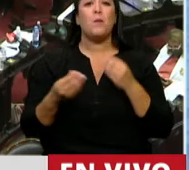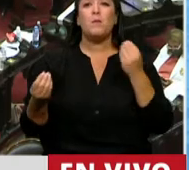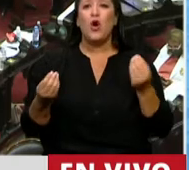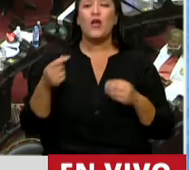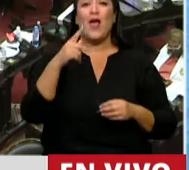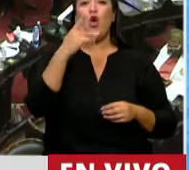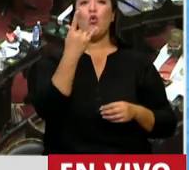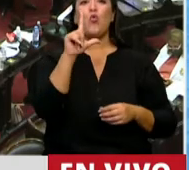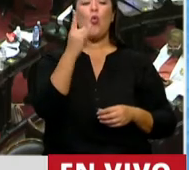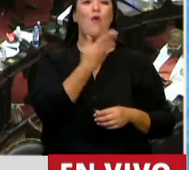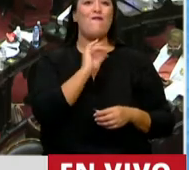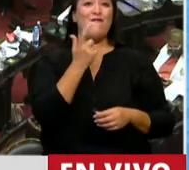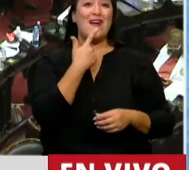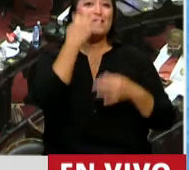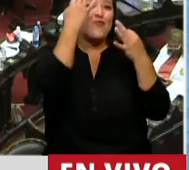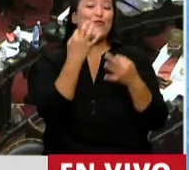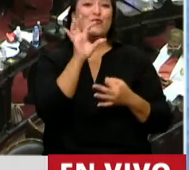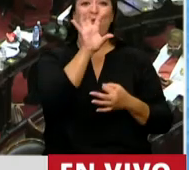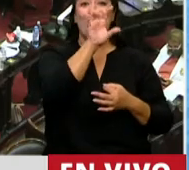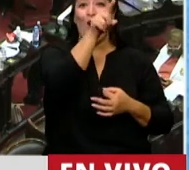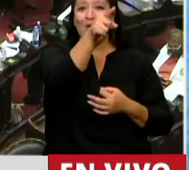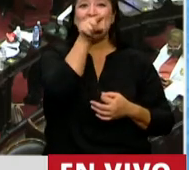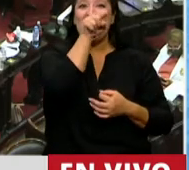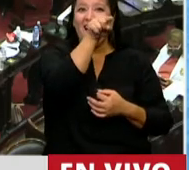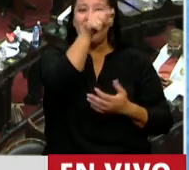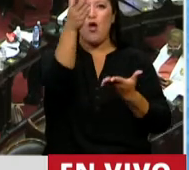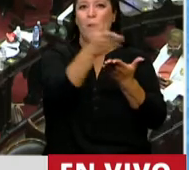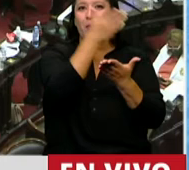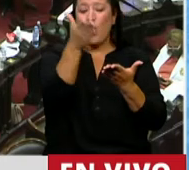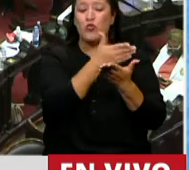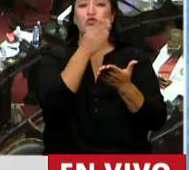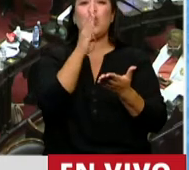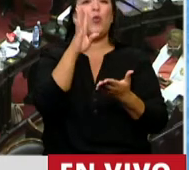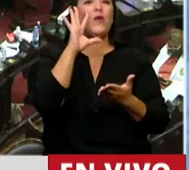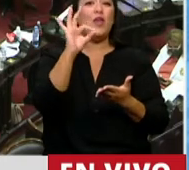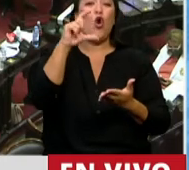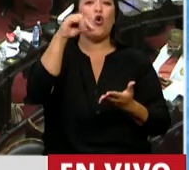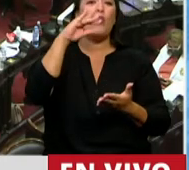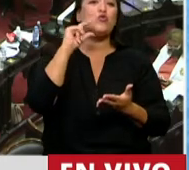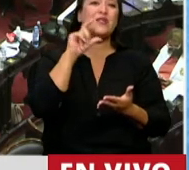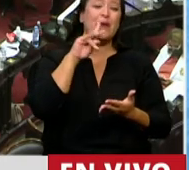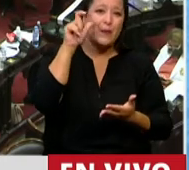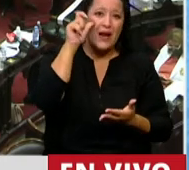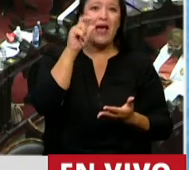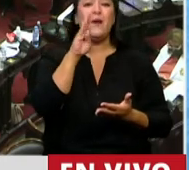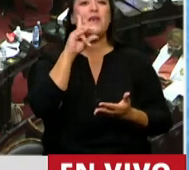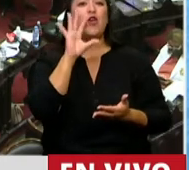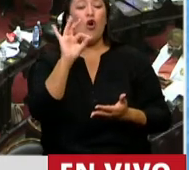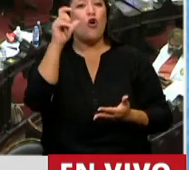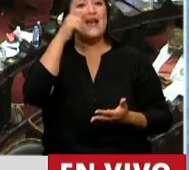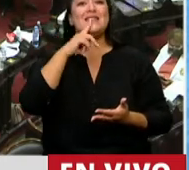se encontraba en esa provincia y allí la producción de biocombustible, de bioetanol concretamente, tiene esa